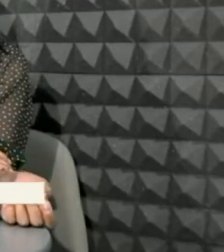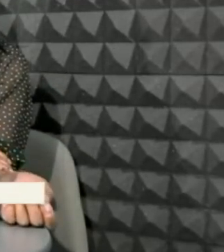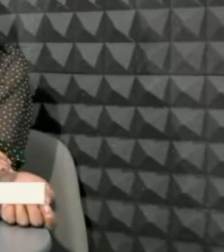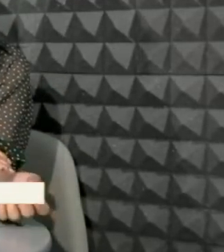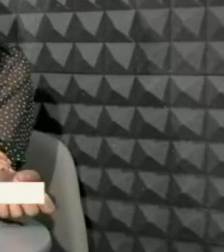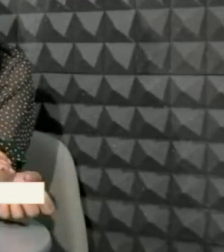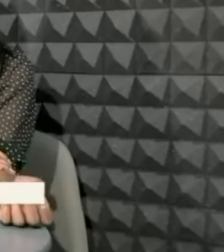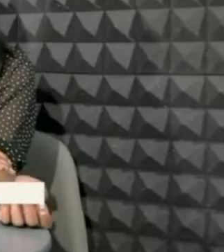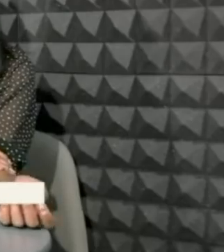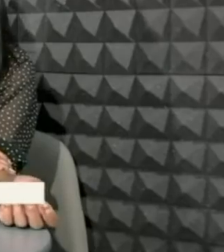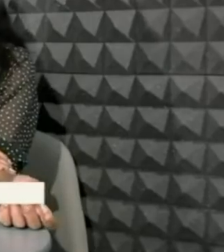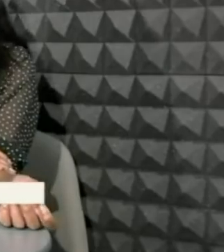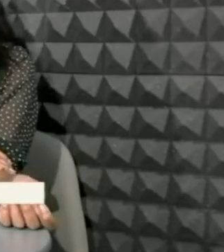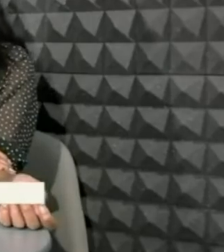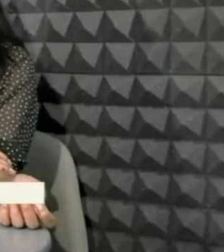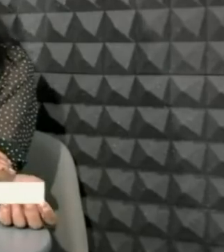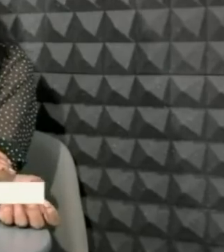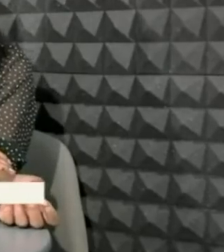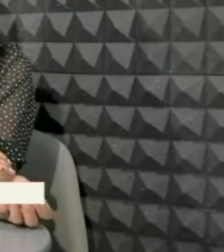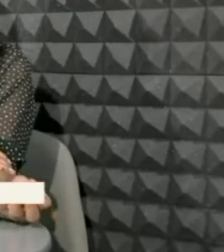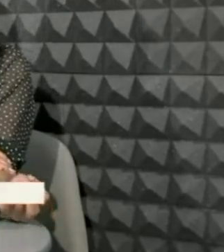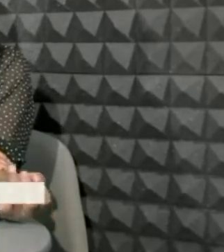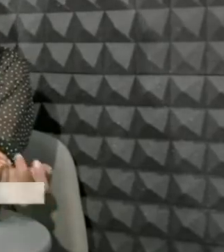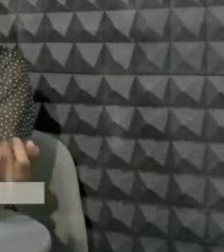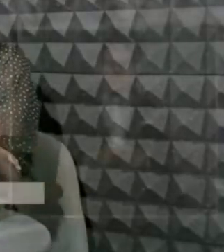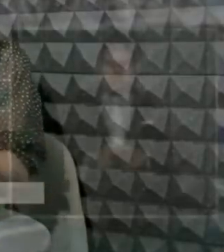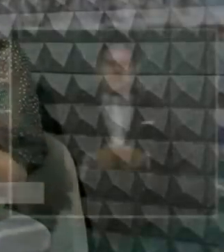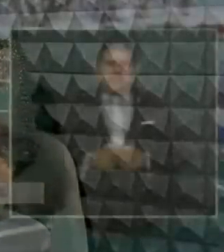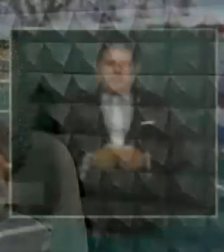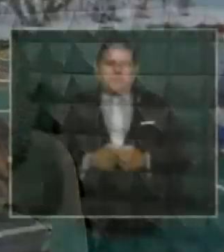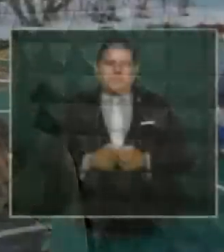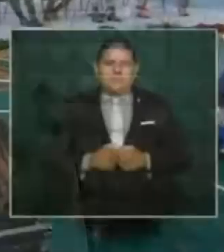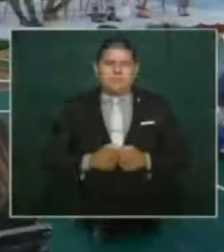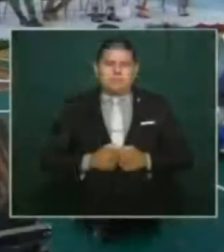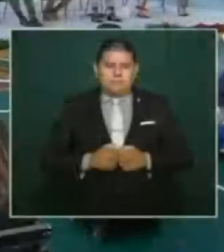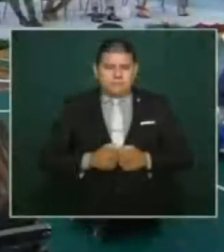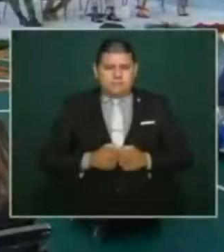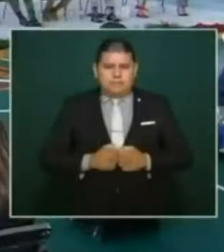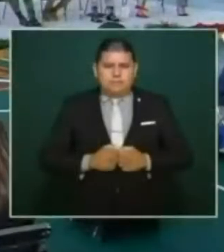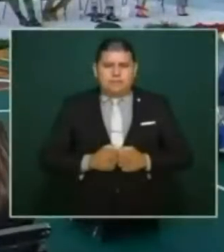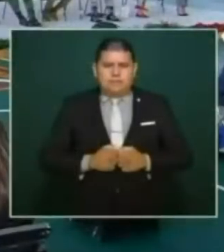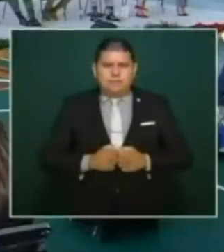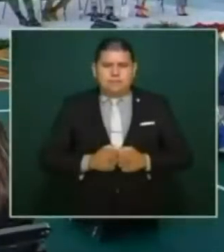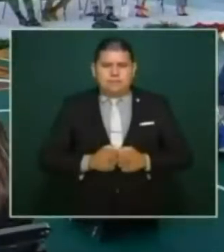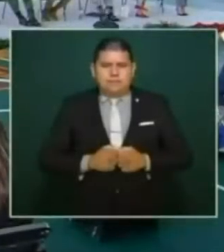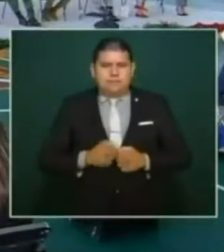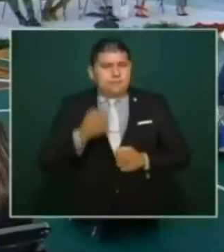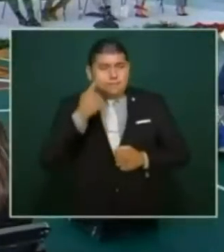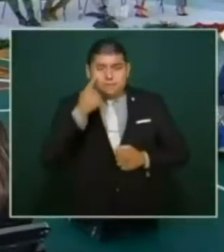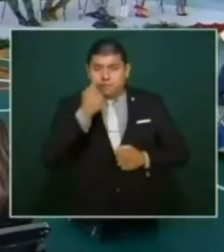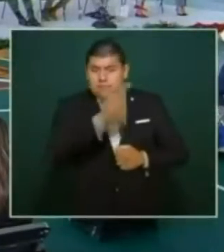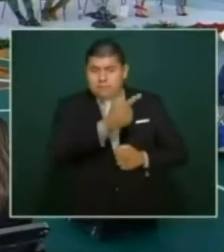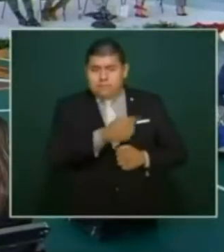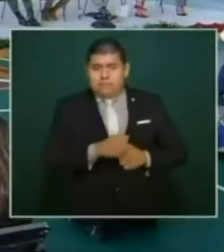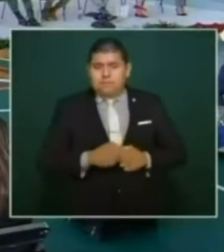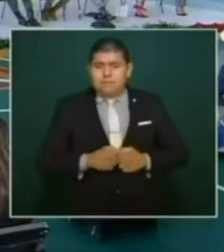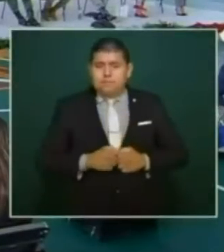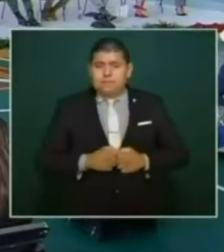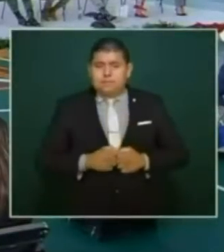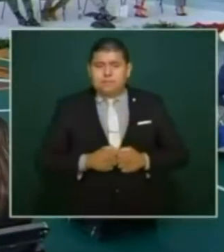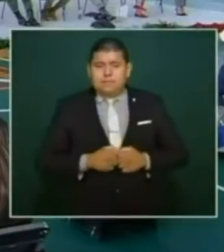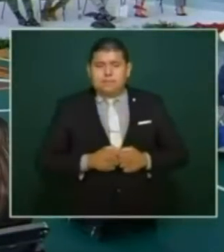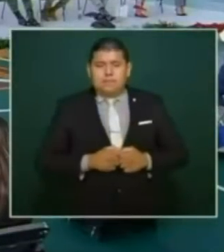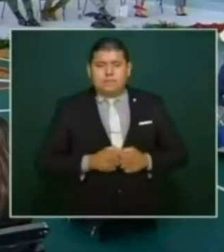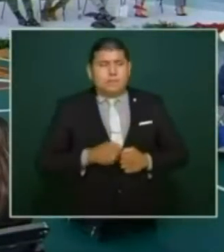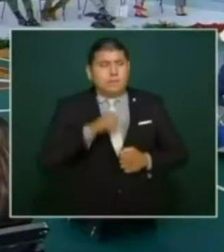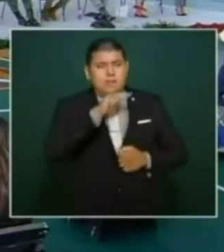Florence Cassés, recordándole, García Luna, y bueno. Pues ahí está, esto es parte de lo que ocurrió, pero